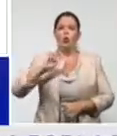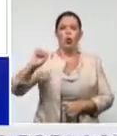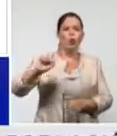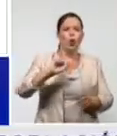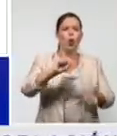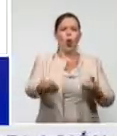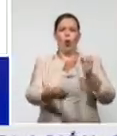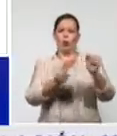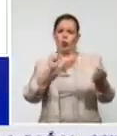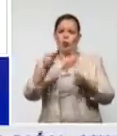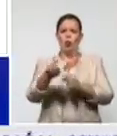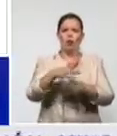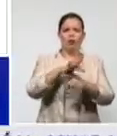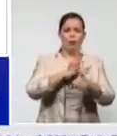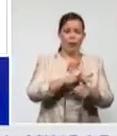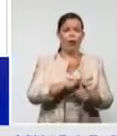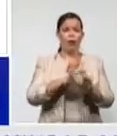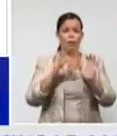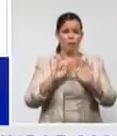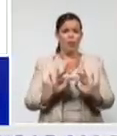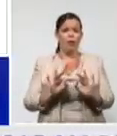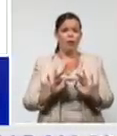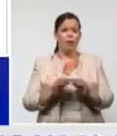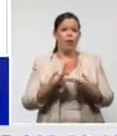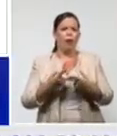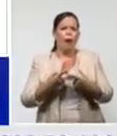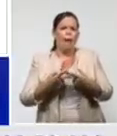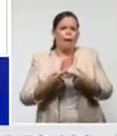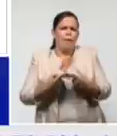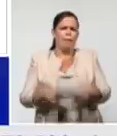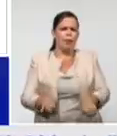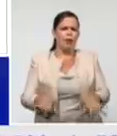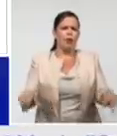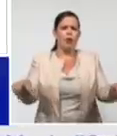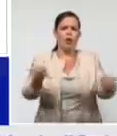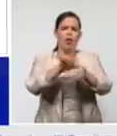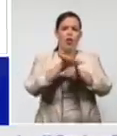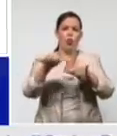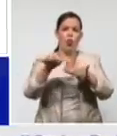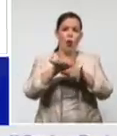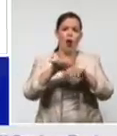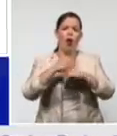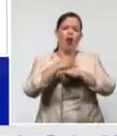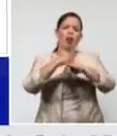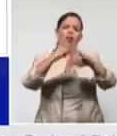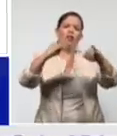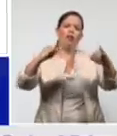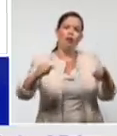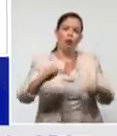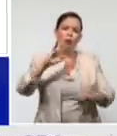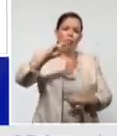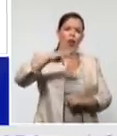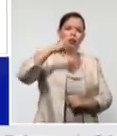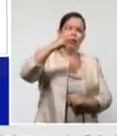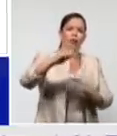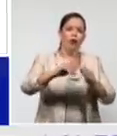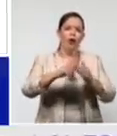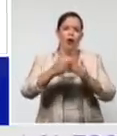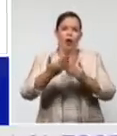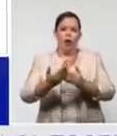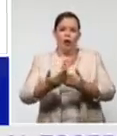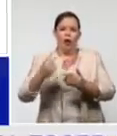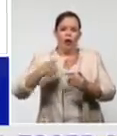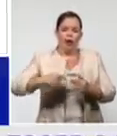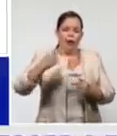de la enfermedad, sin embargo, ya informa por segundo día consecutivo 3.000 casos